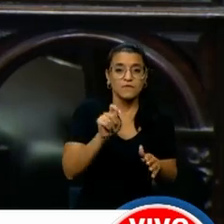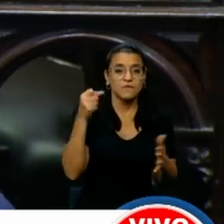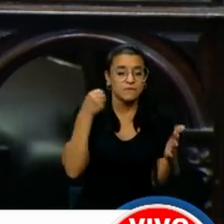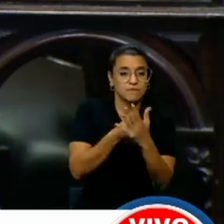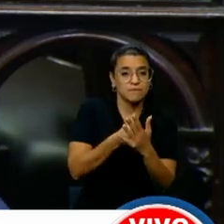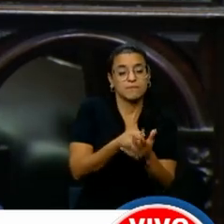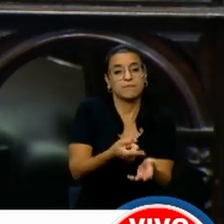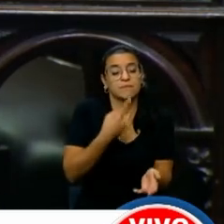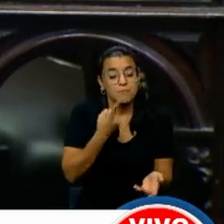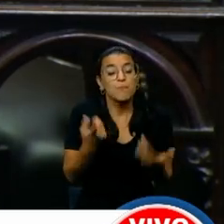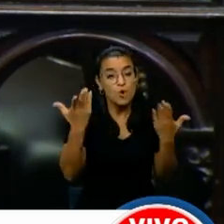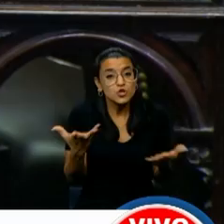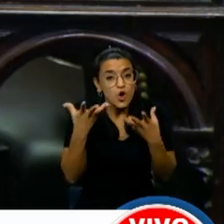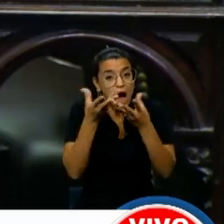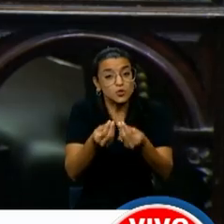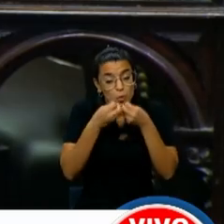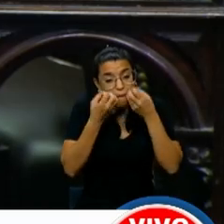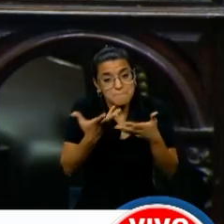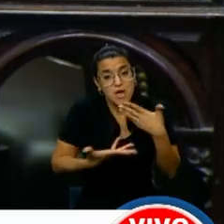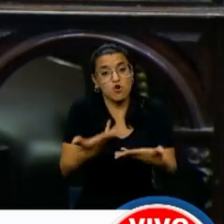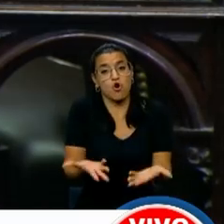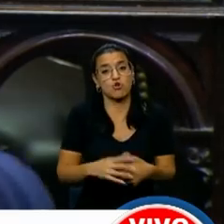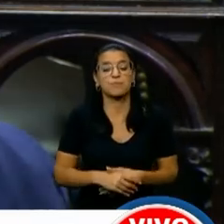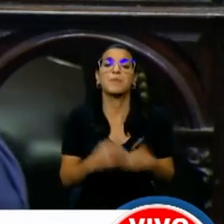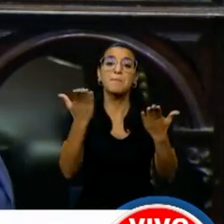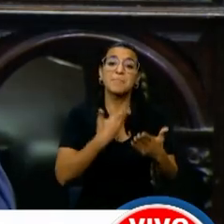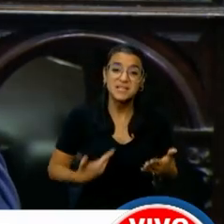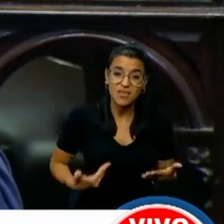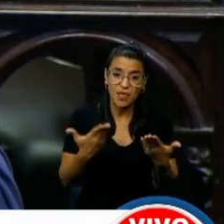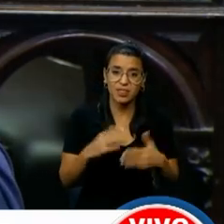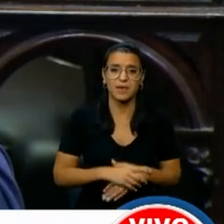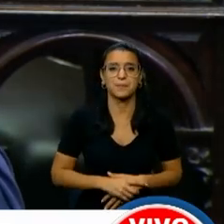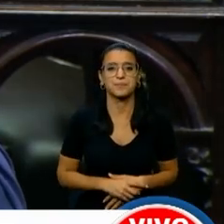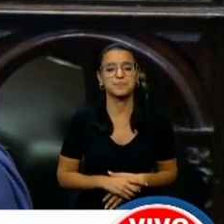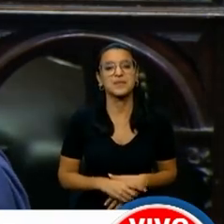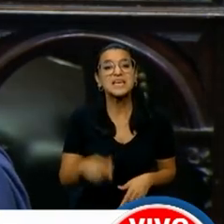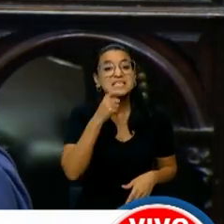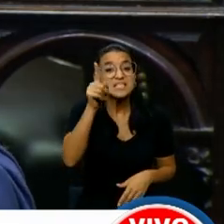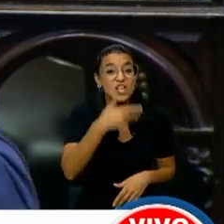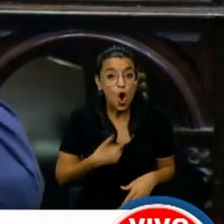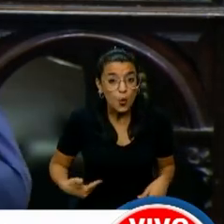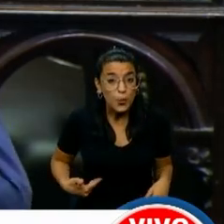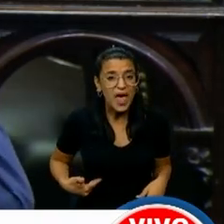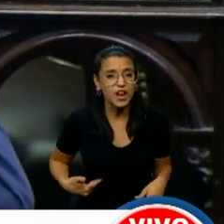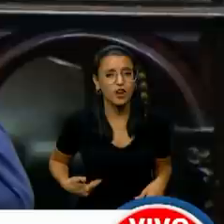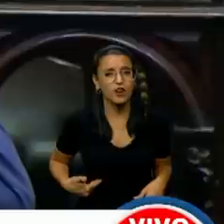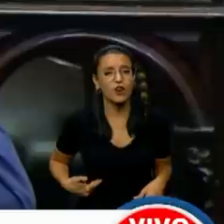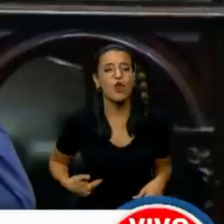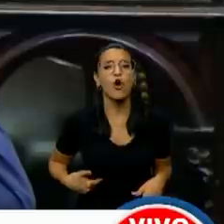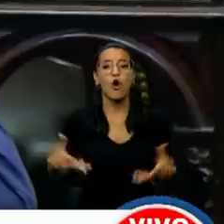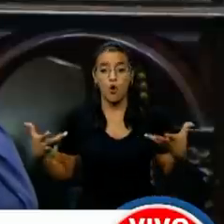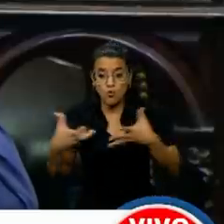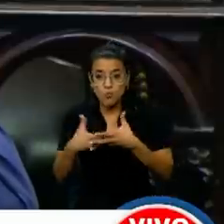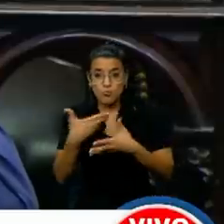y los ayudaría realmente a que estén mucho mejor señor presidente si el gobierno y el